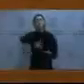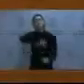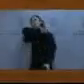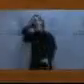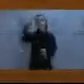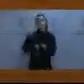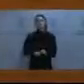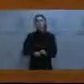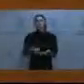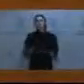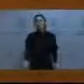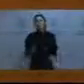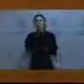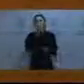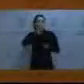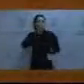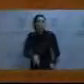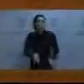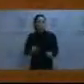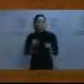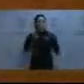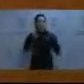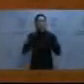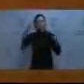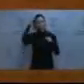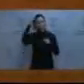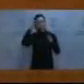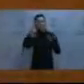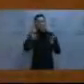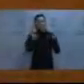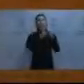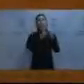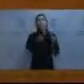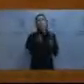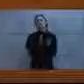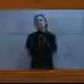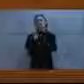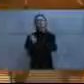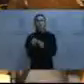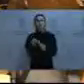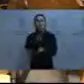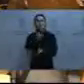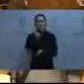Y lo vamos a tomar por esa Asturias que ilusiona. Y por eso les pido a todos los grupos que nos apoyen en esta moción.